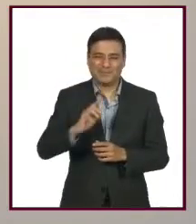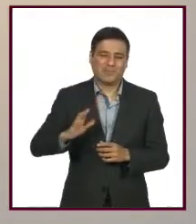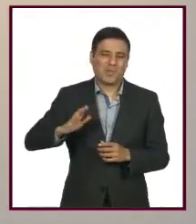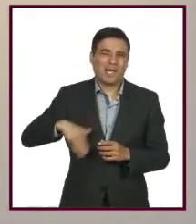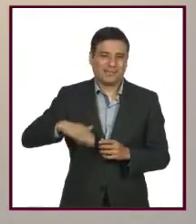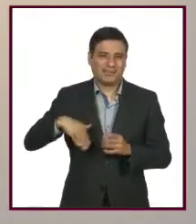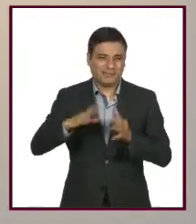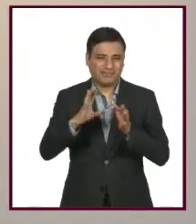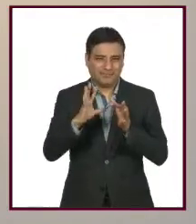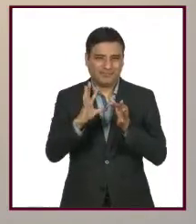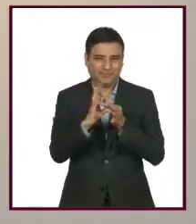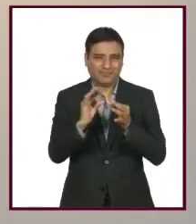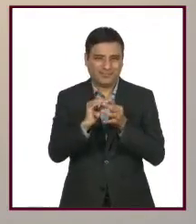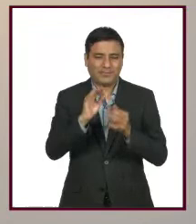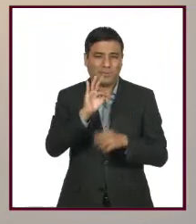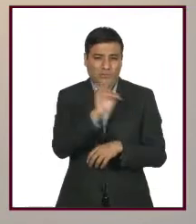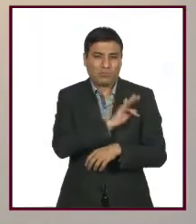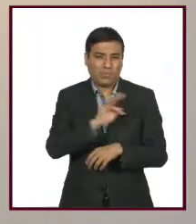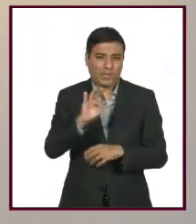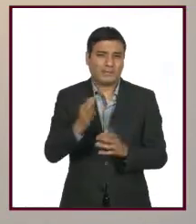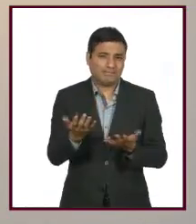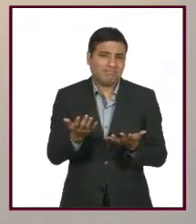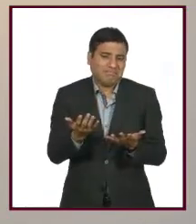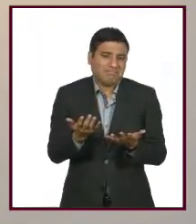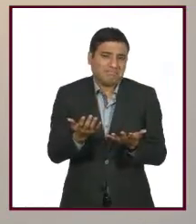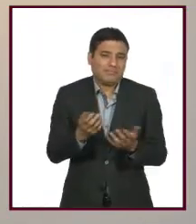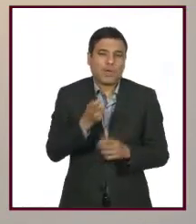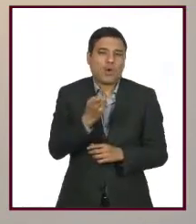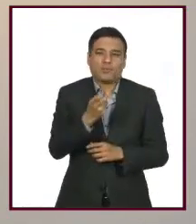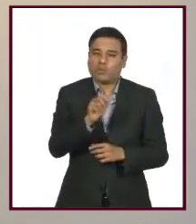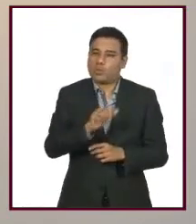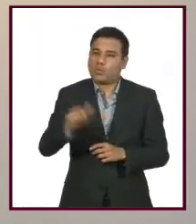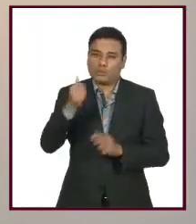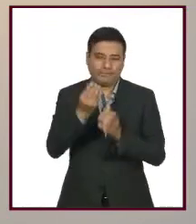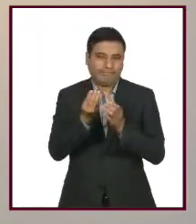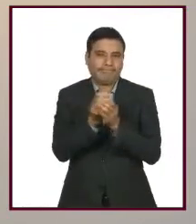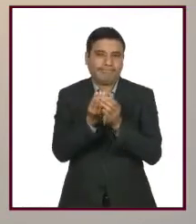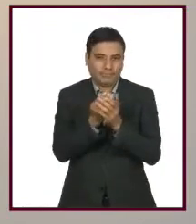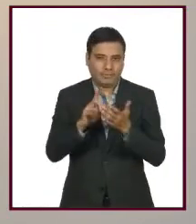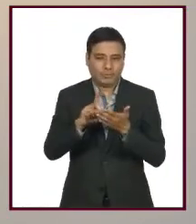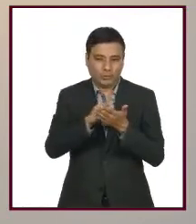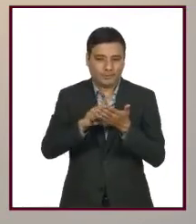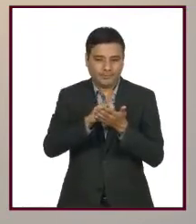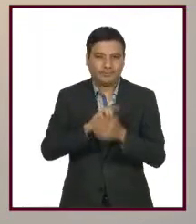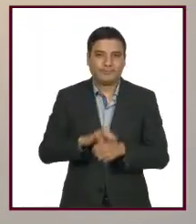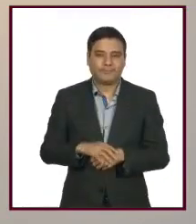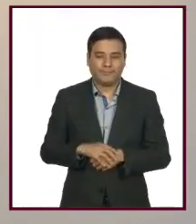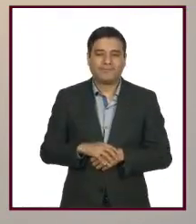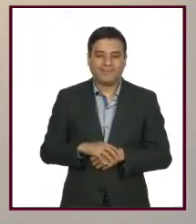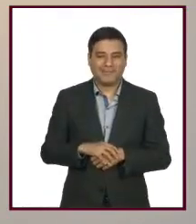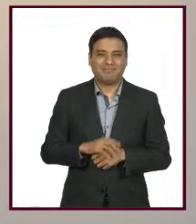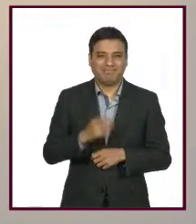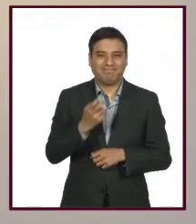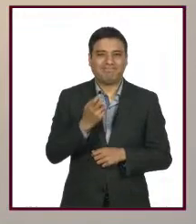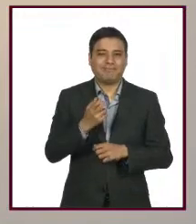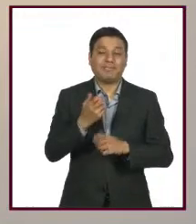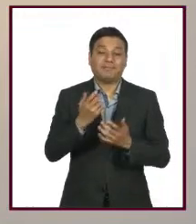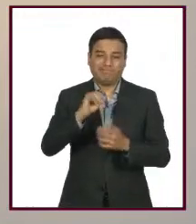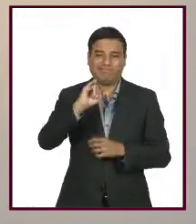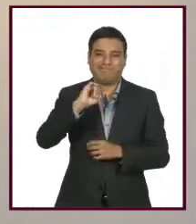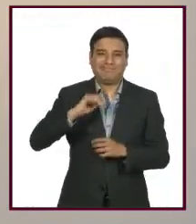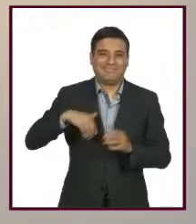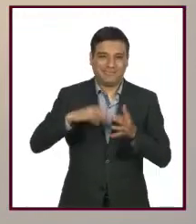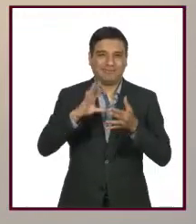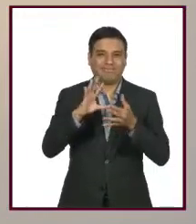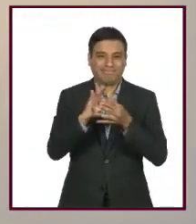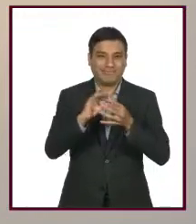sexual, también se puede utilizar, pero ese es otro tipo de sustancia. Y sí, como mencionaban, los factores familiares son de